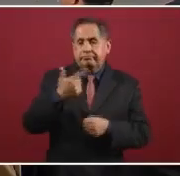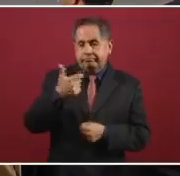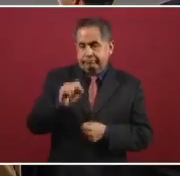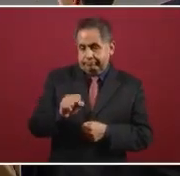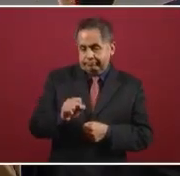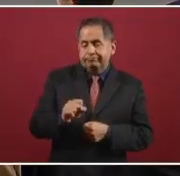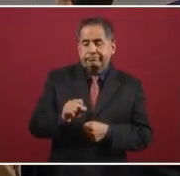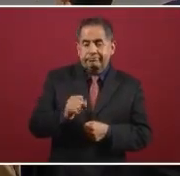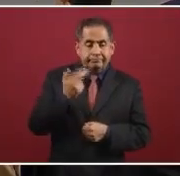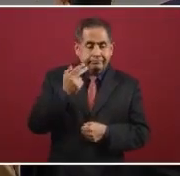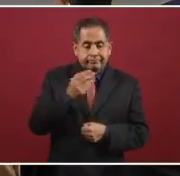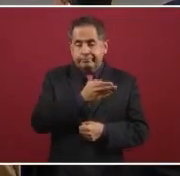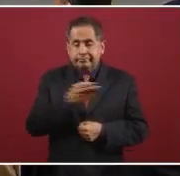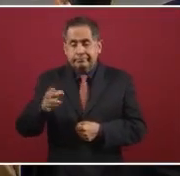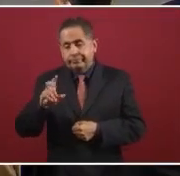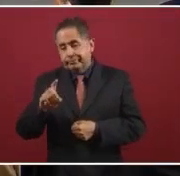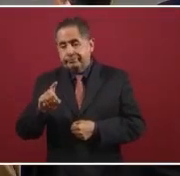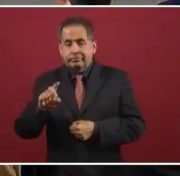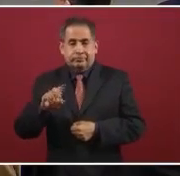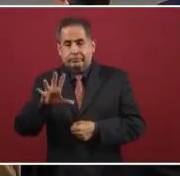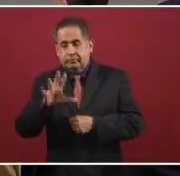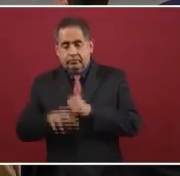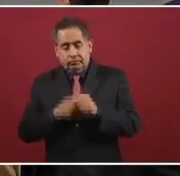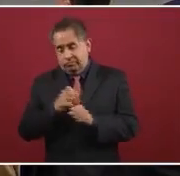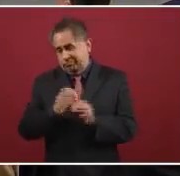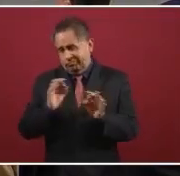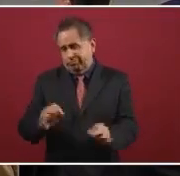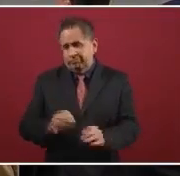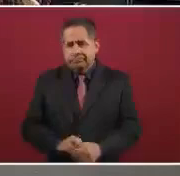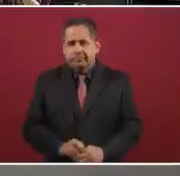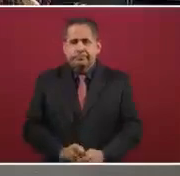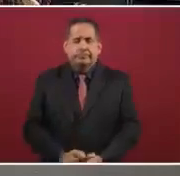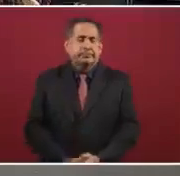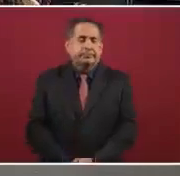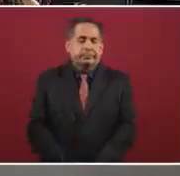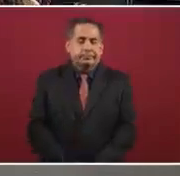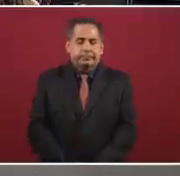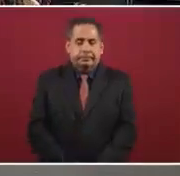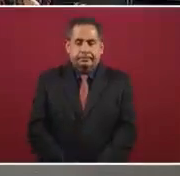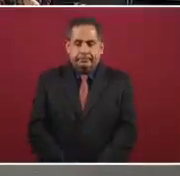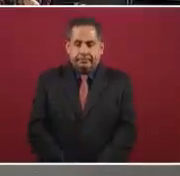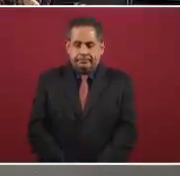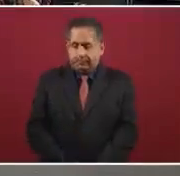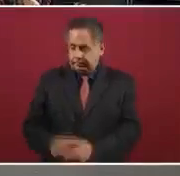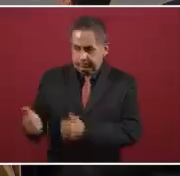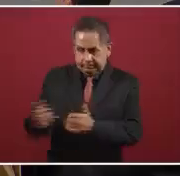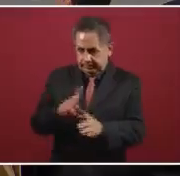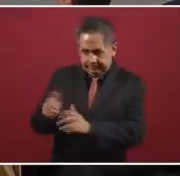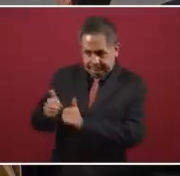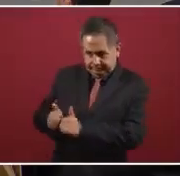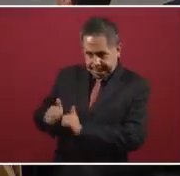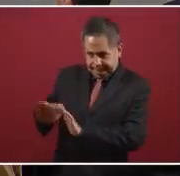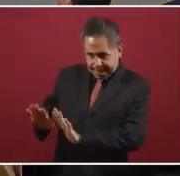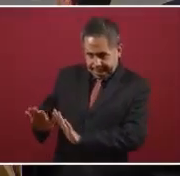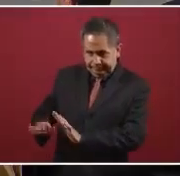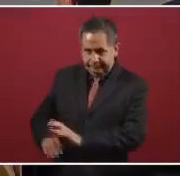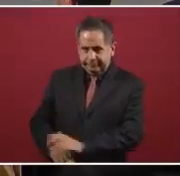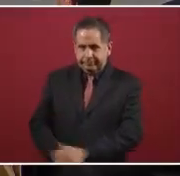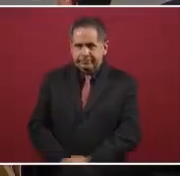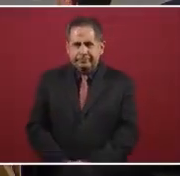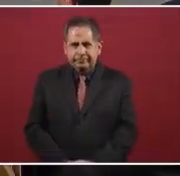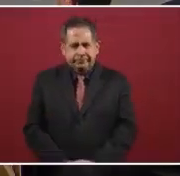no solo por 25, sino por 30 o 35 años. Pero no te vayas todavía. No. A